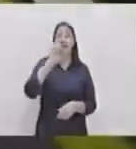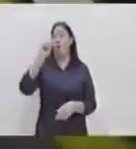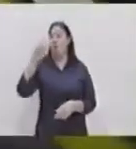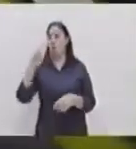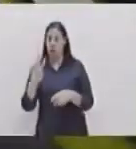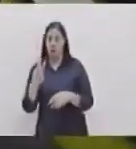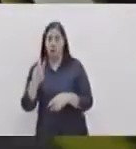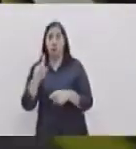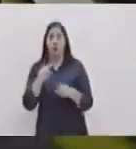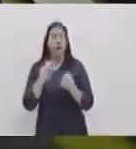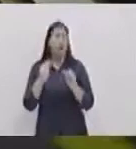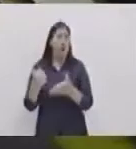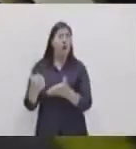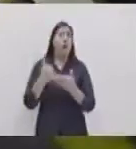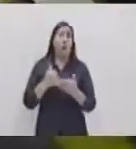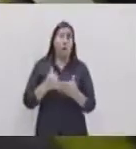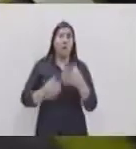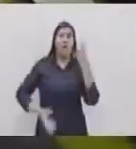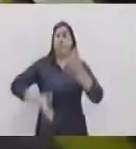ayudarnos bastante a poder